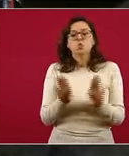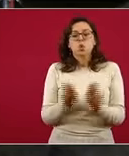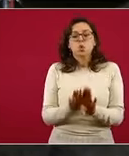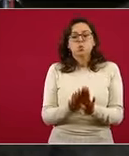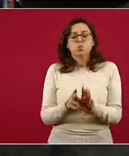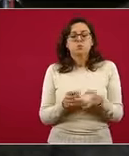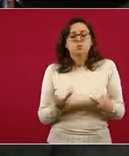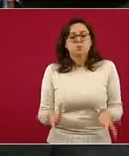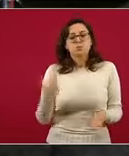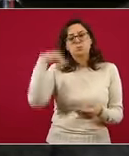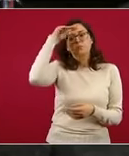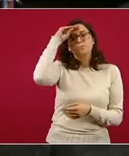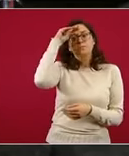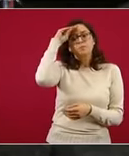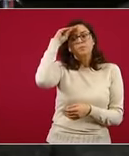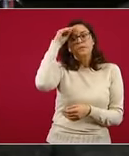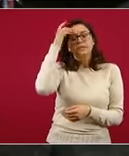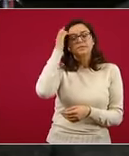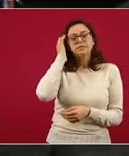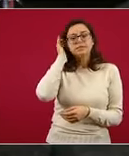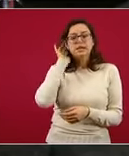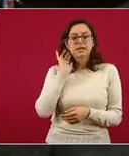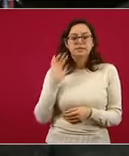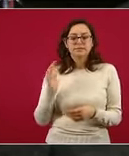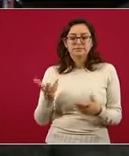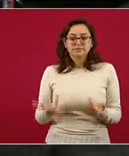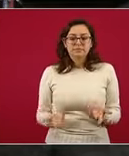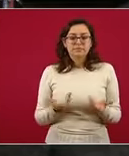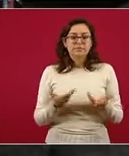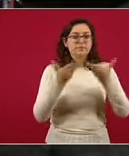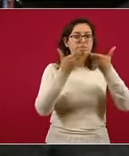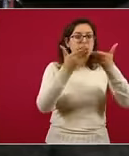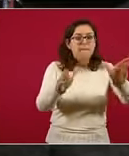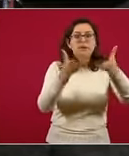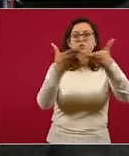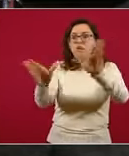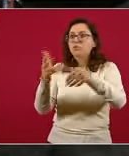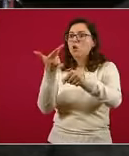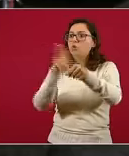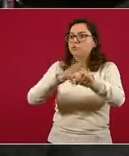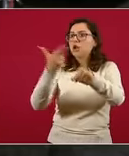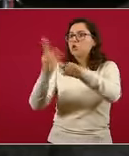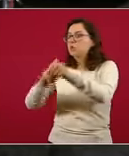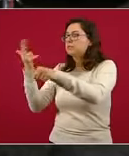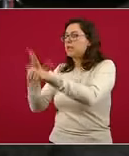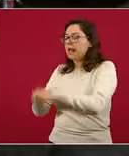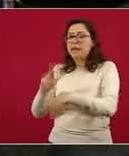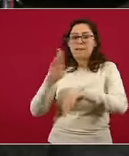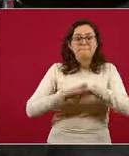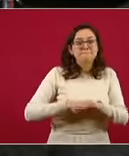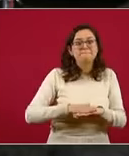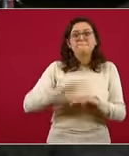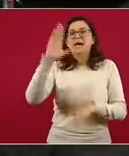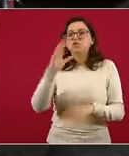espera, de qué tamaño tendría que ser la reampliación para dar capacidad al aumento que viene, ¿no?